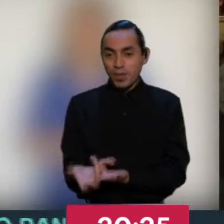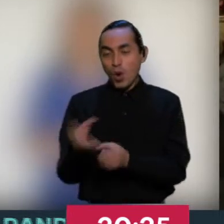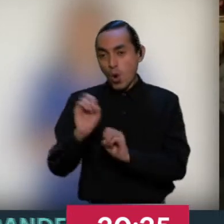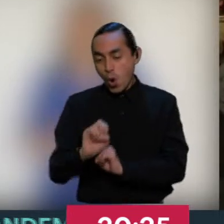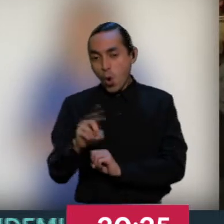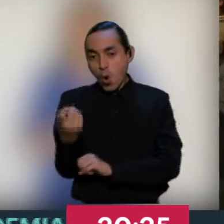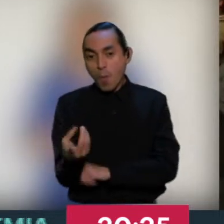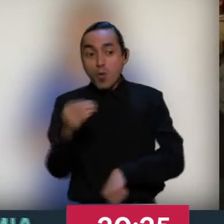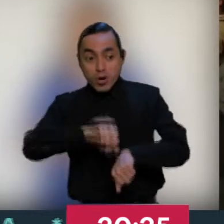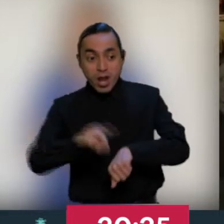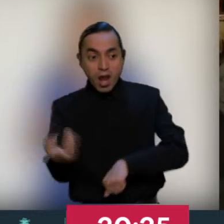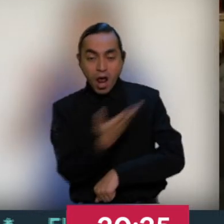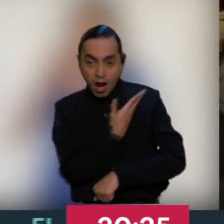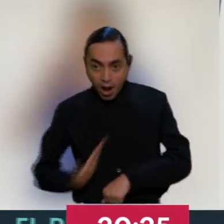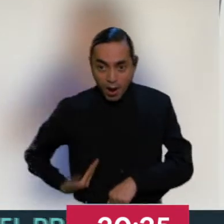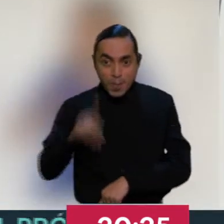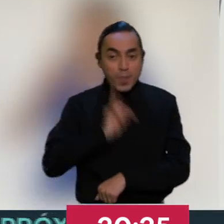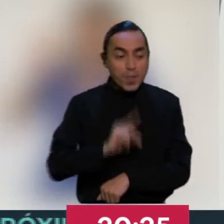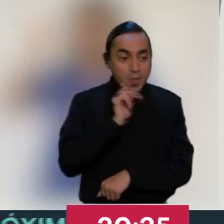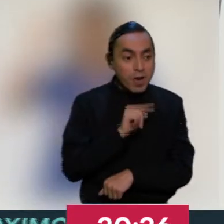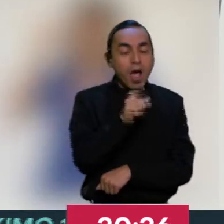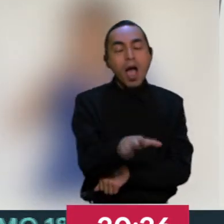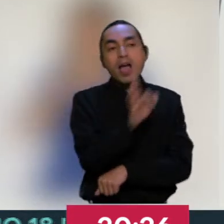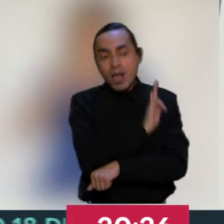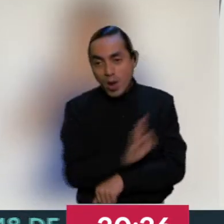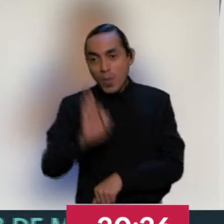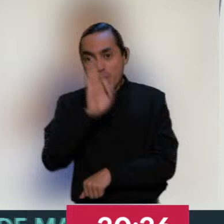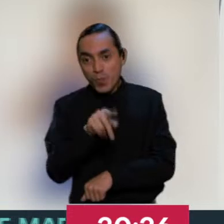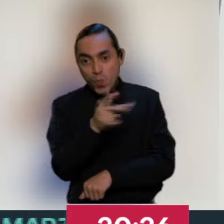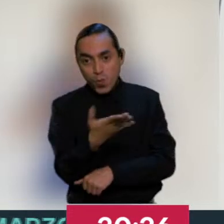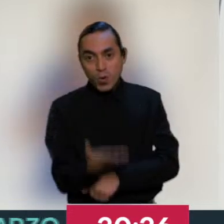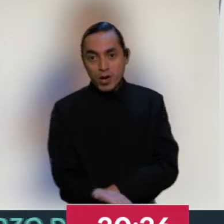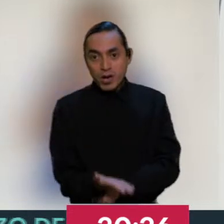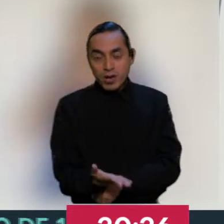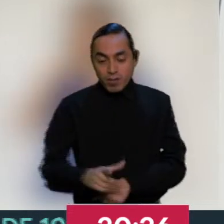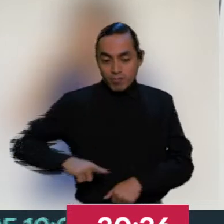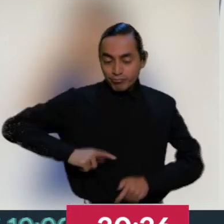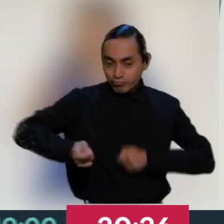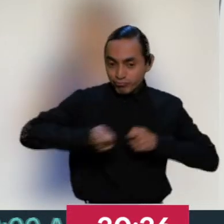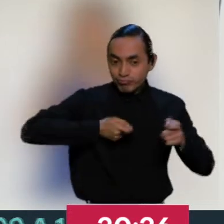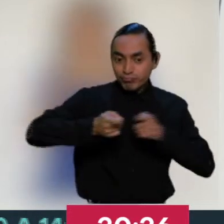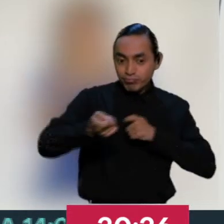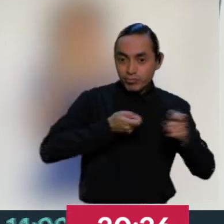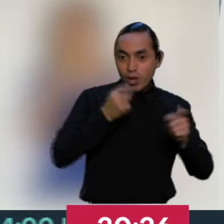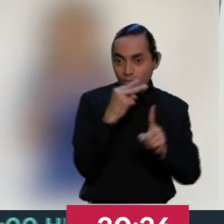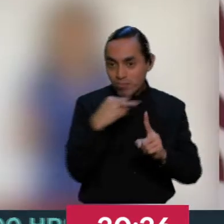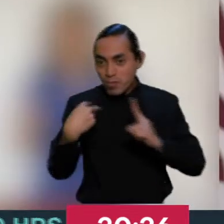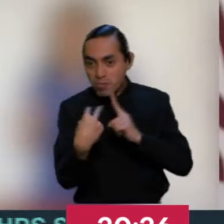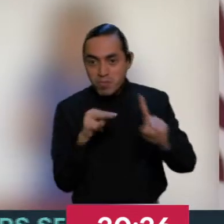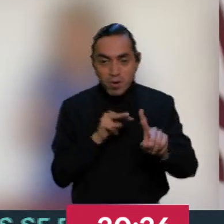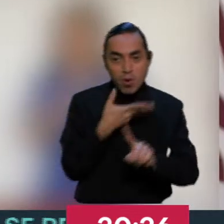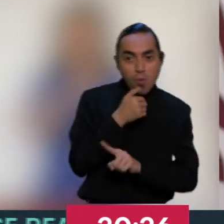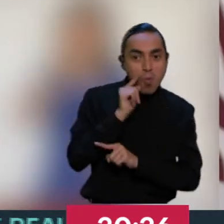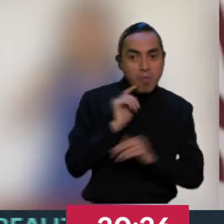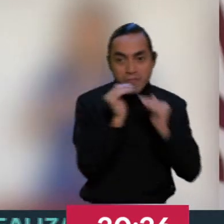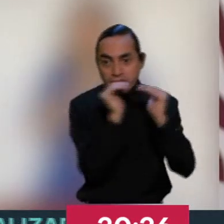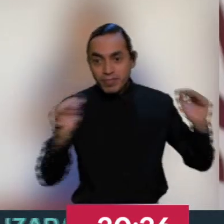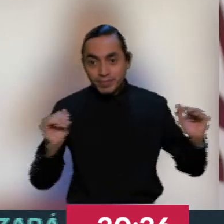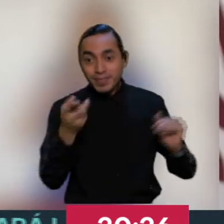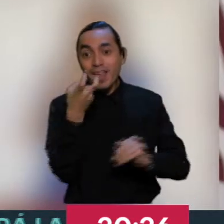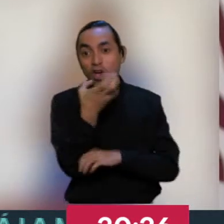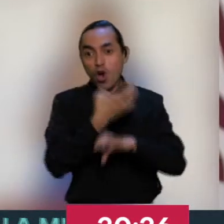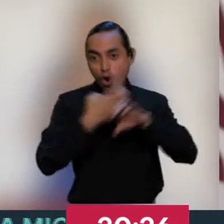mujer en la presidencia que emita o que gobierne con perspectiva de género. Entonces, son 2